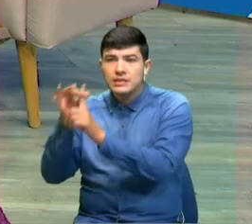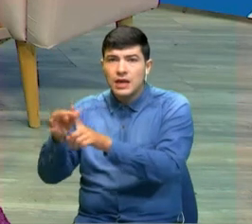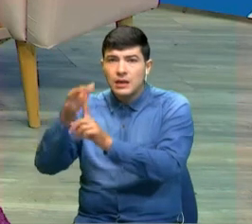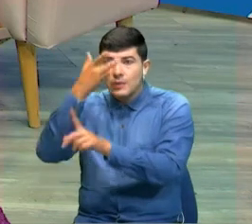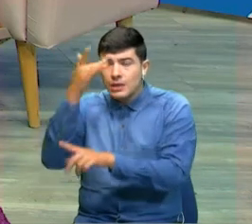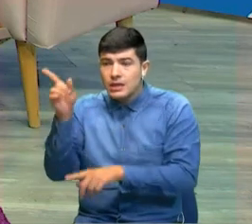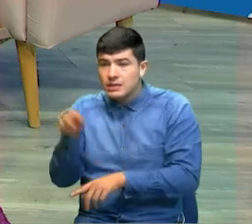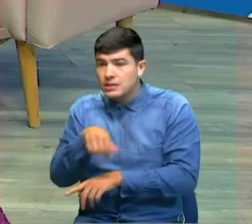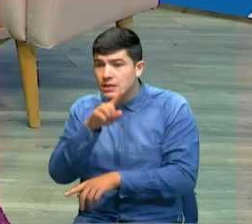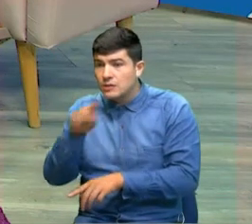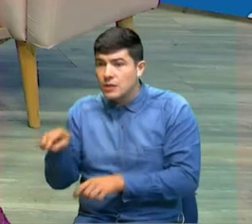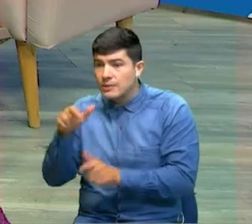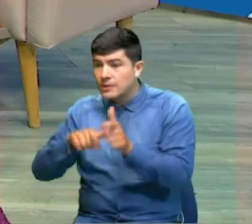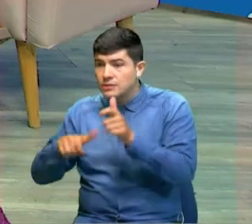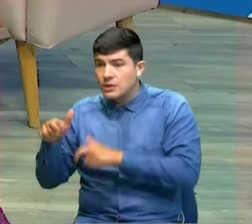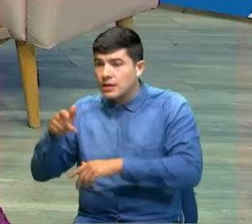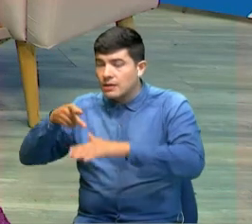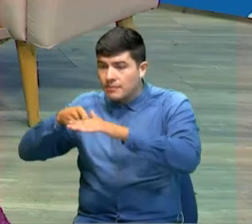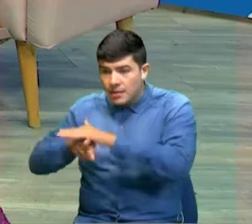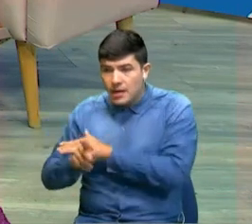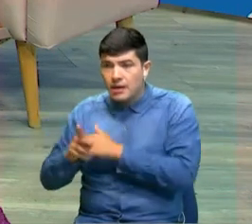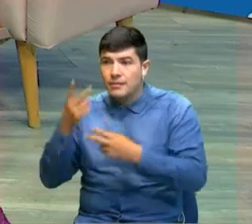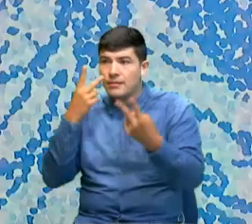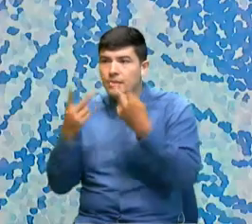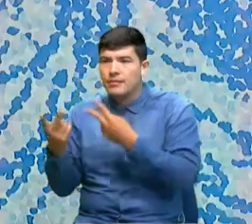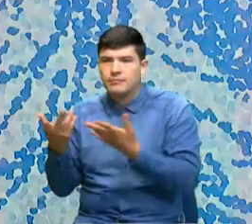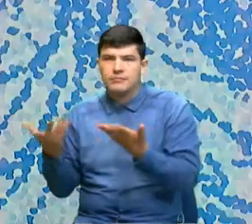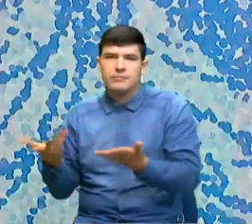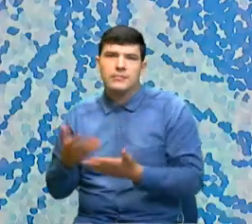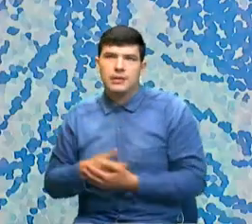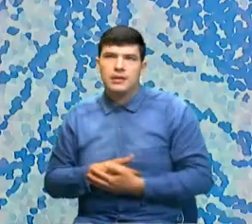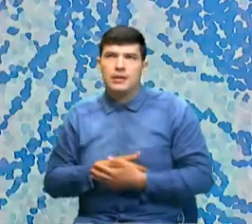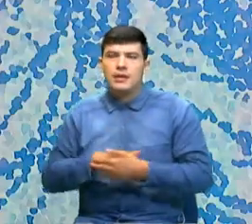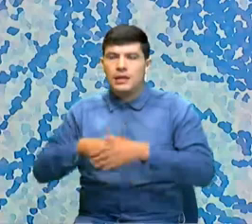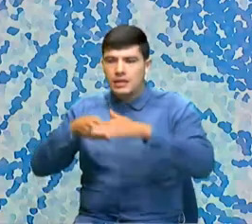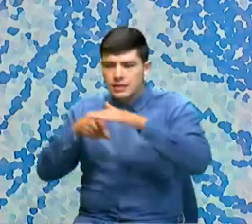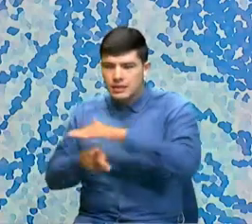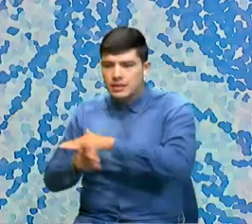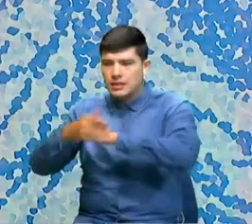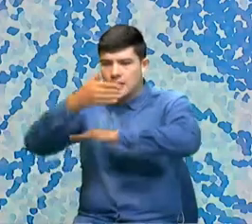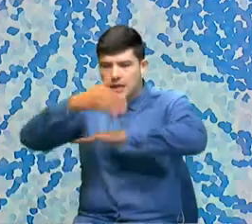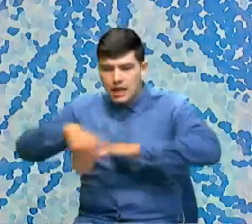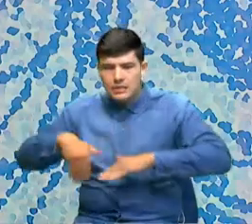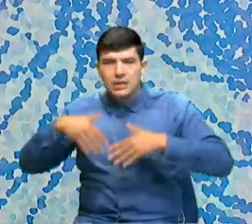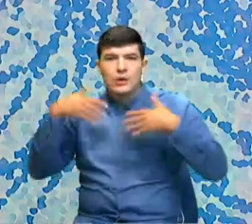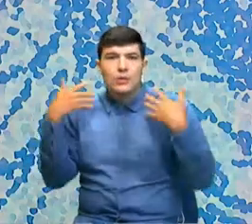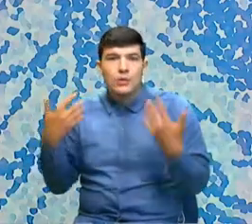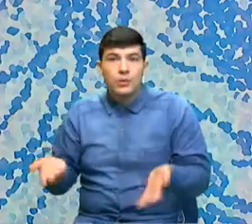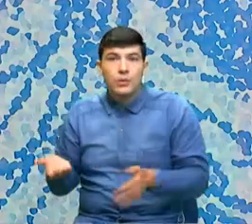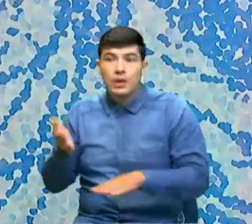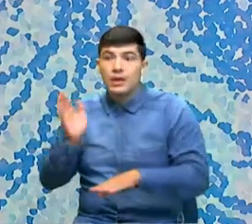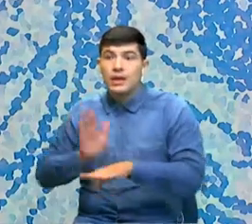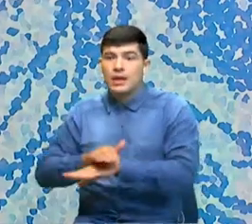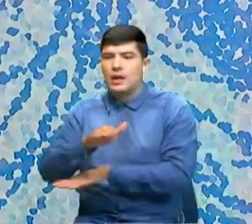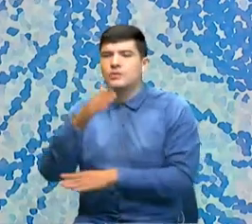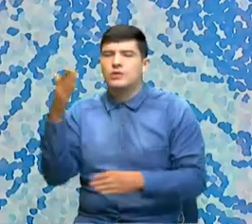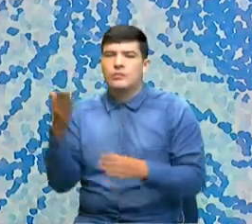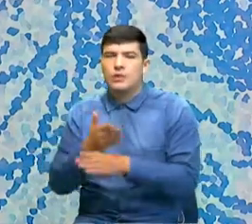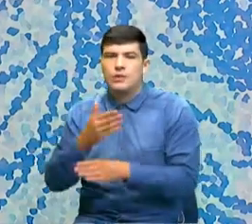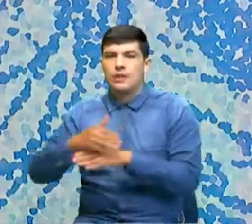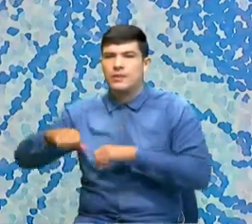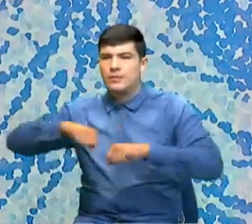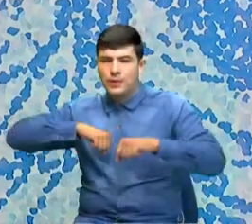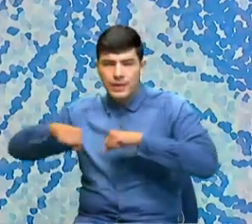si no hay parqueadero de visitantes, van a estacionar en la calle generando una falla en la